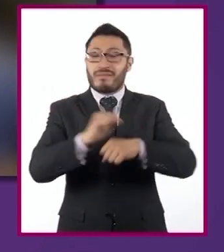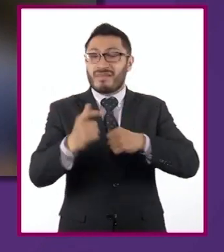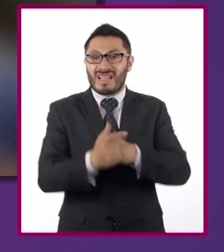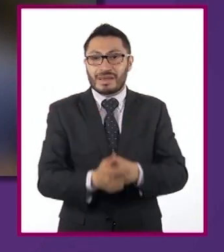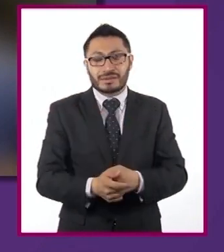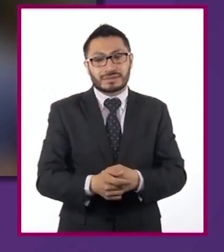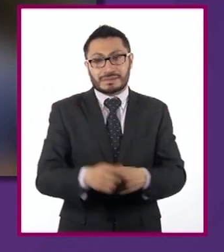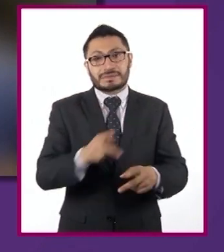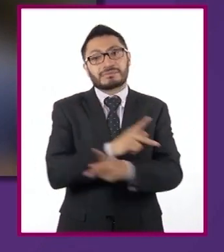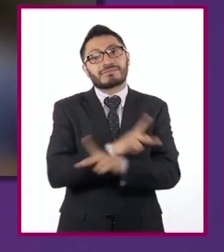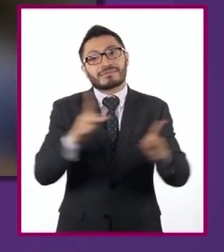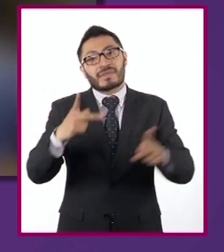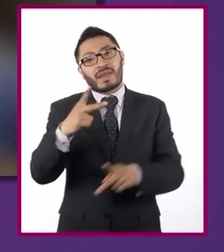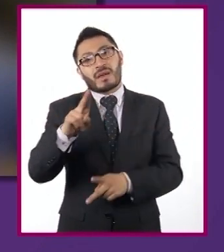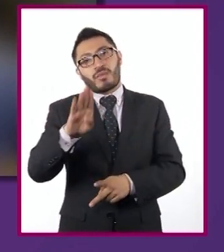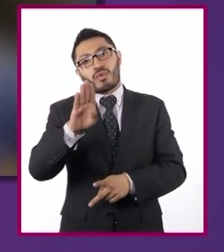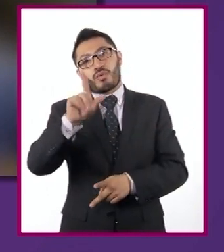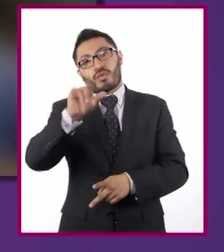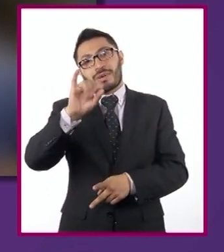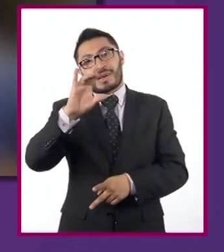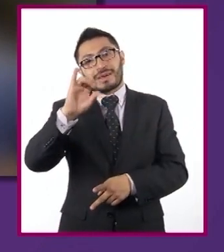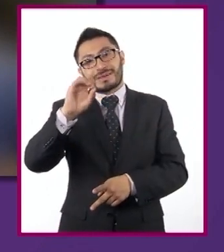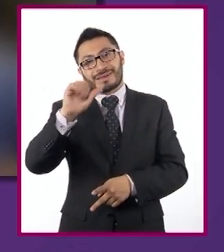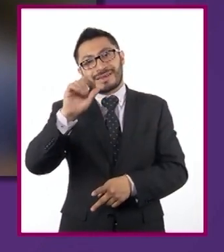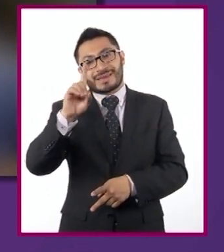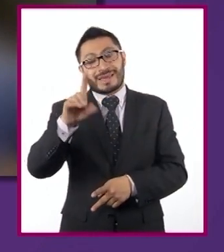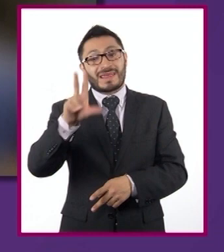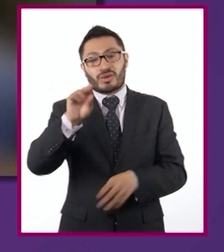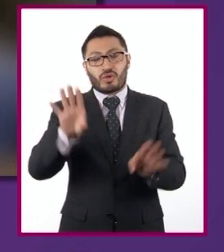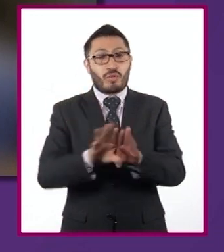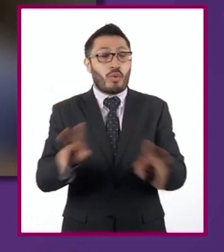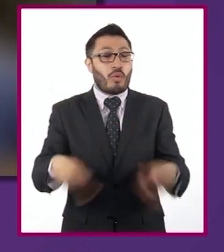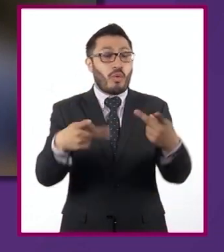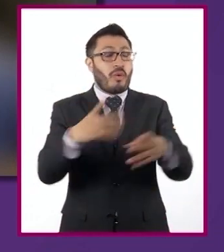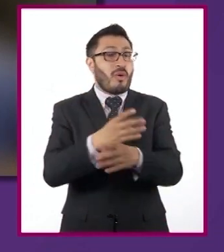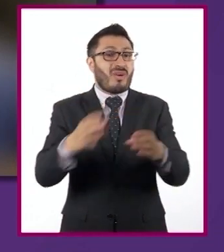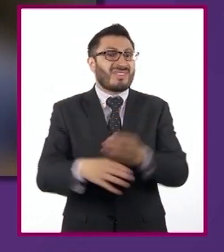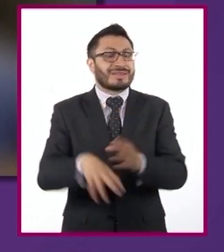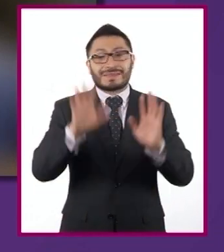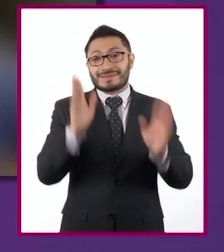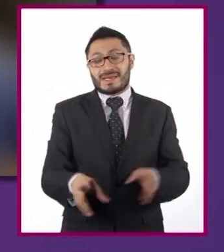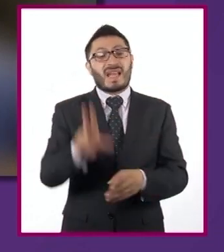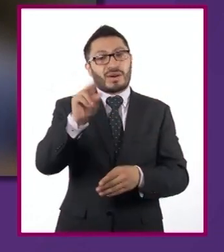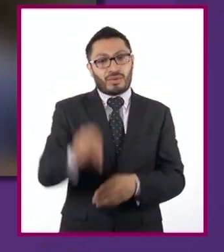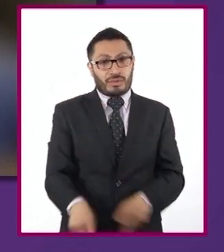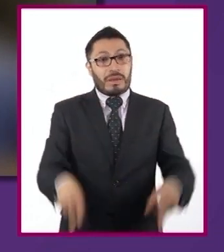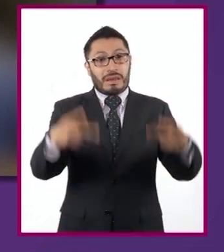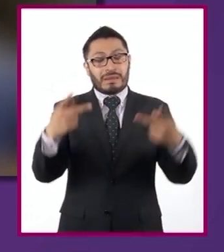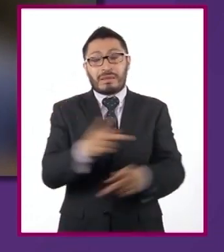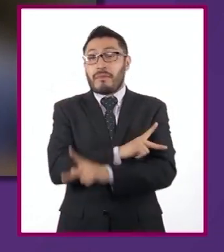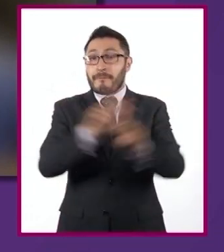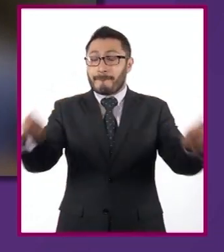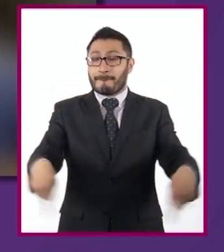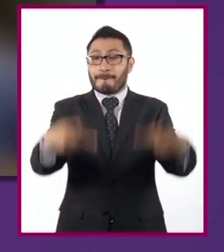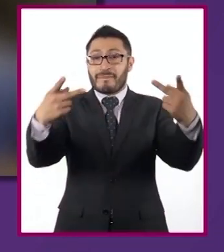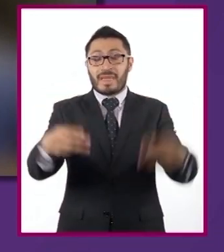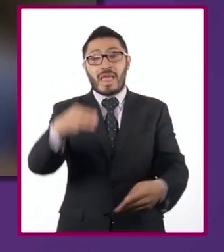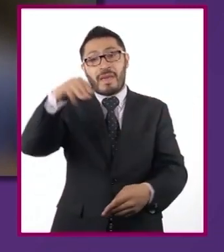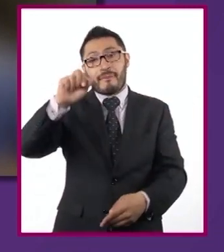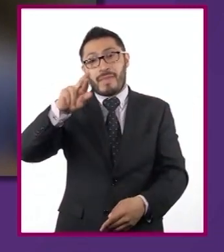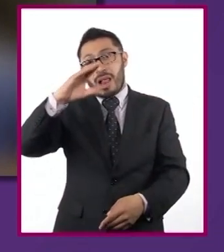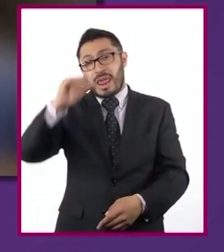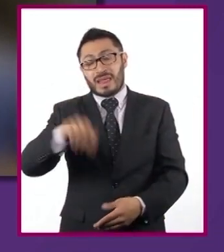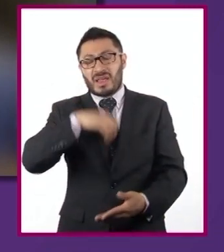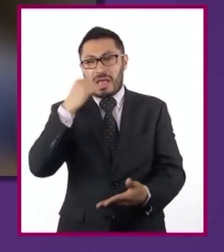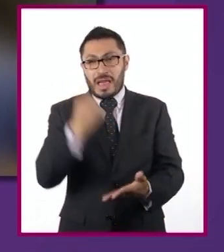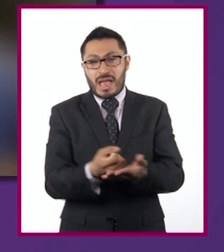La publicidad no vende el producto en sí. La publicidad vende la marca y su intención es